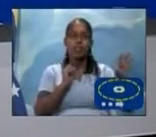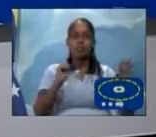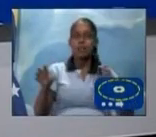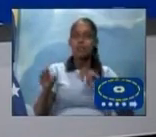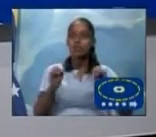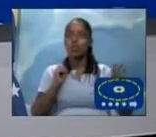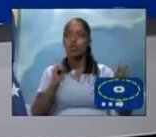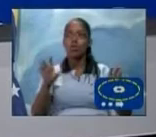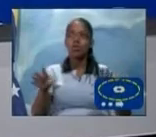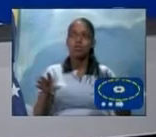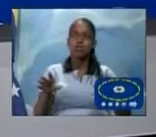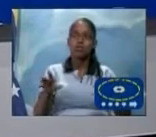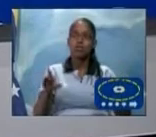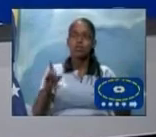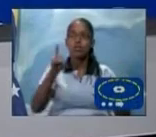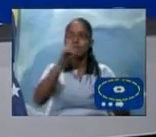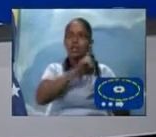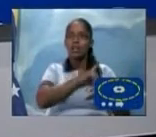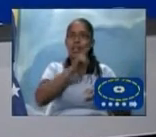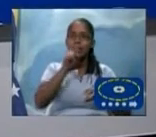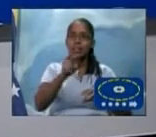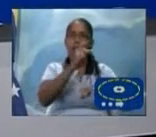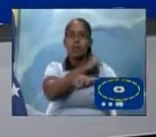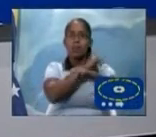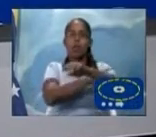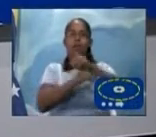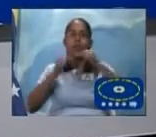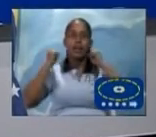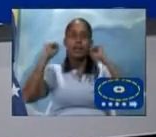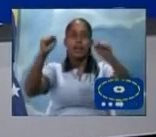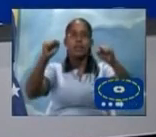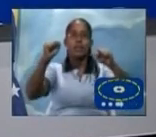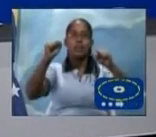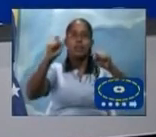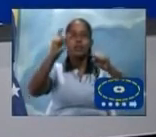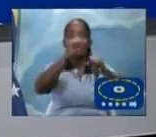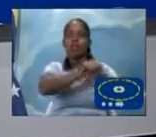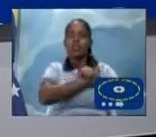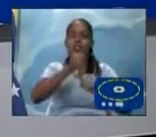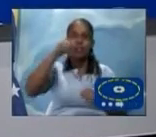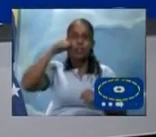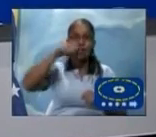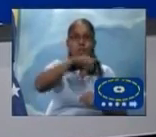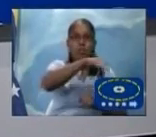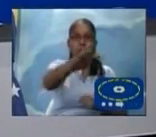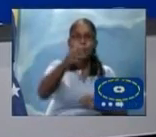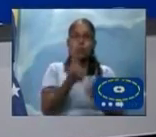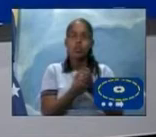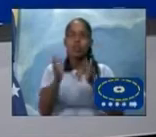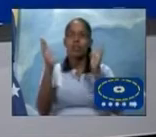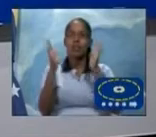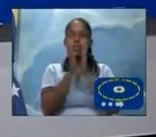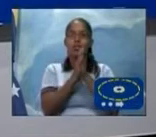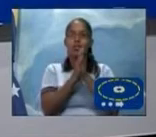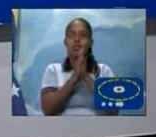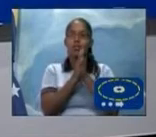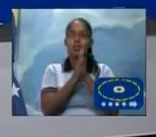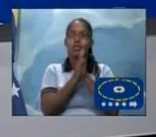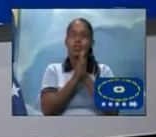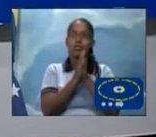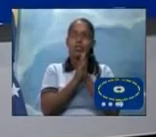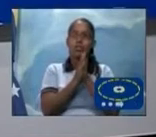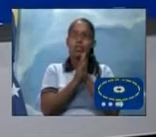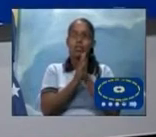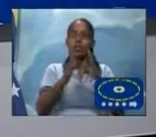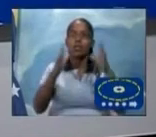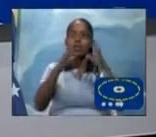La dispersión. Del poder. Del poder. Del pueblo santo. Del pueblo santo.